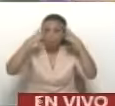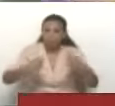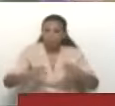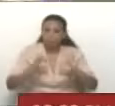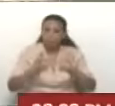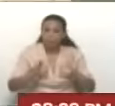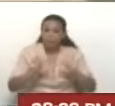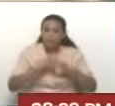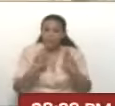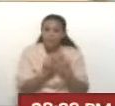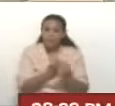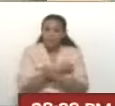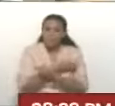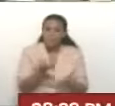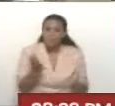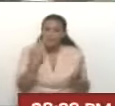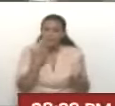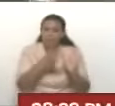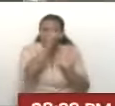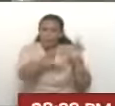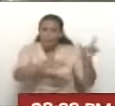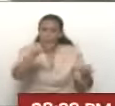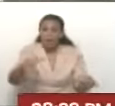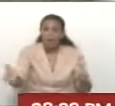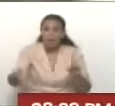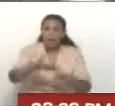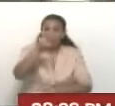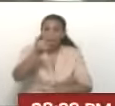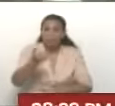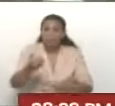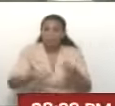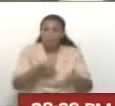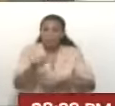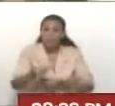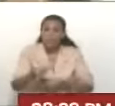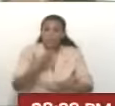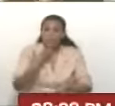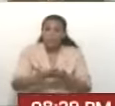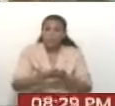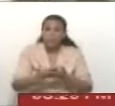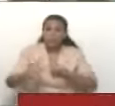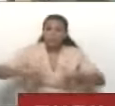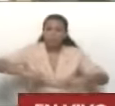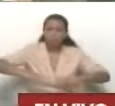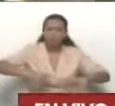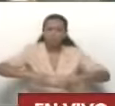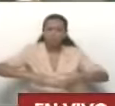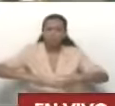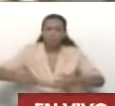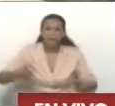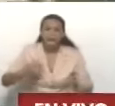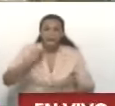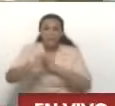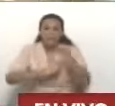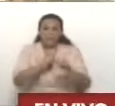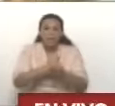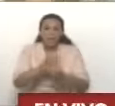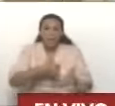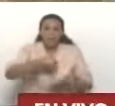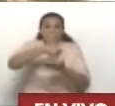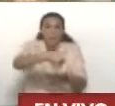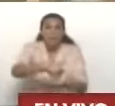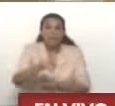una familia maravillosa, que han logrado obtener, gracias a nuestra dirección, premios internacional,